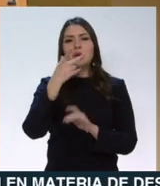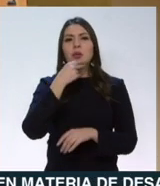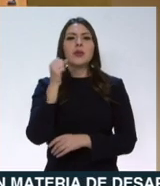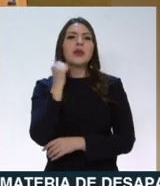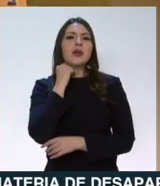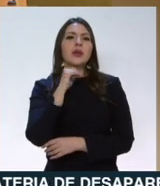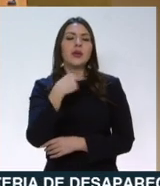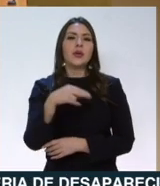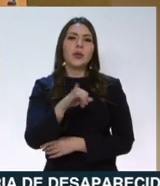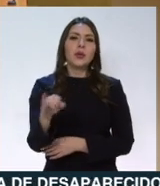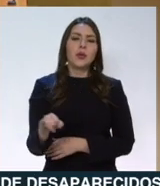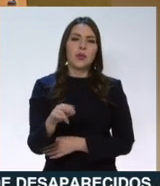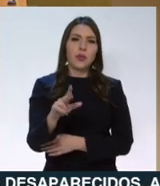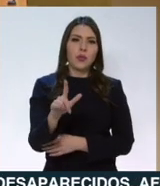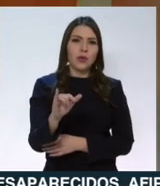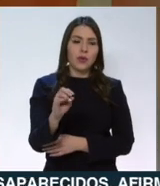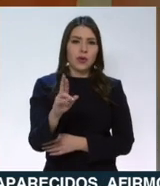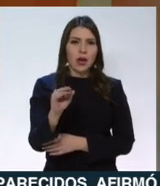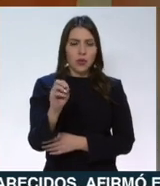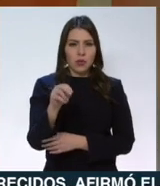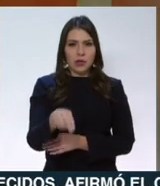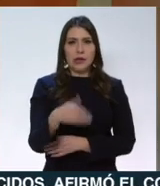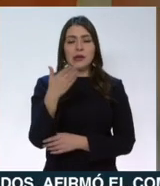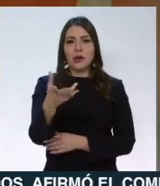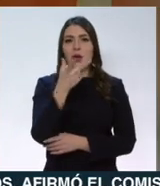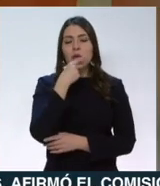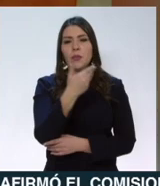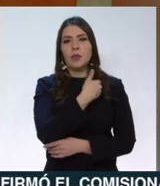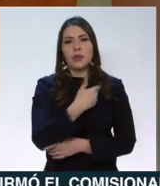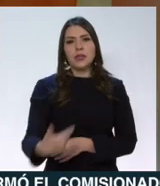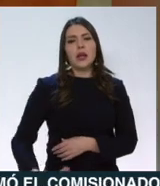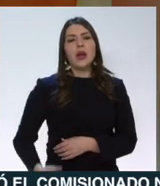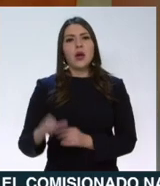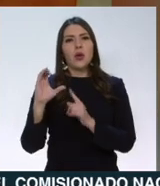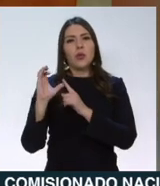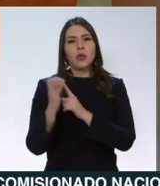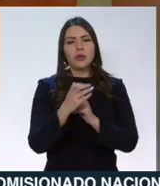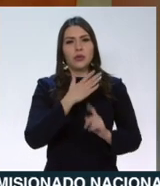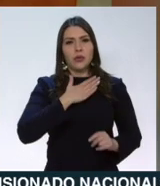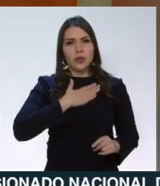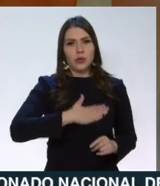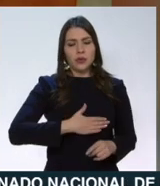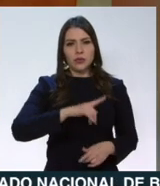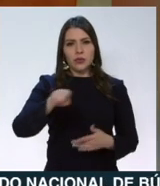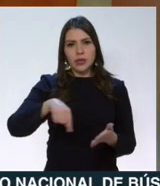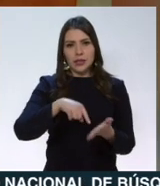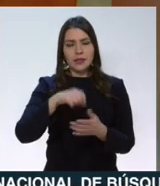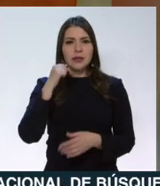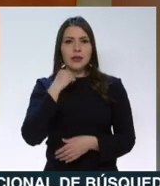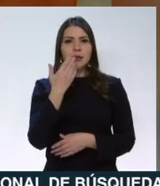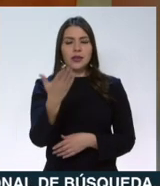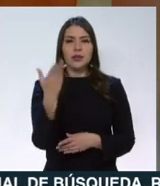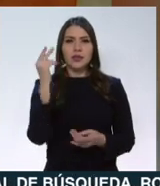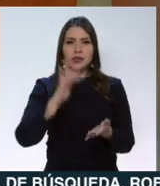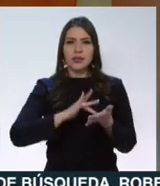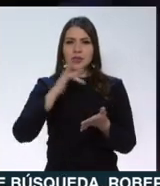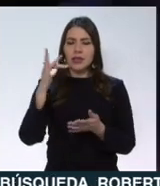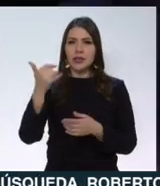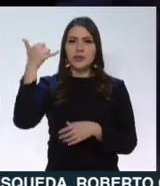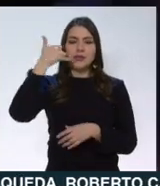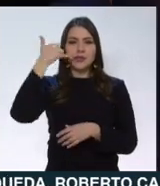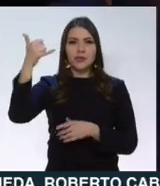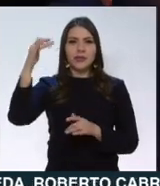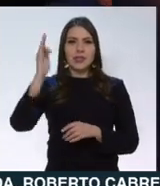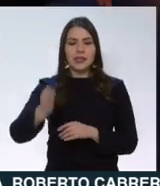senador Julio Ramón Menchaca Salazar. Él es presidente de la Comisión de Justicia en el Senado. Senador, muchas gracias por tomarnos la